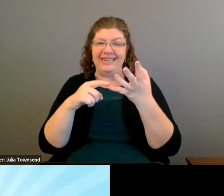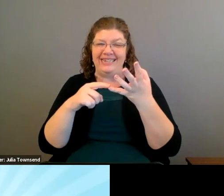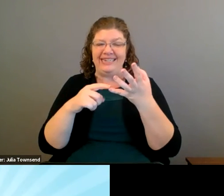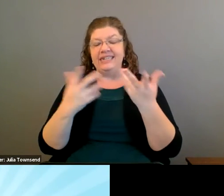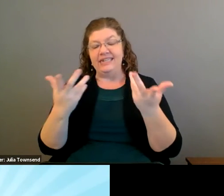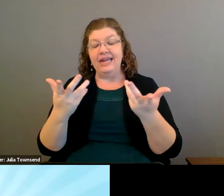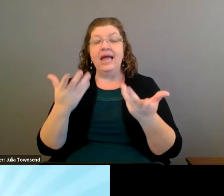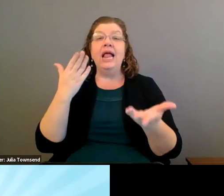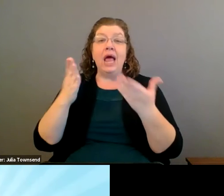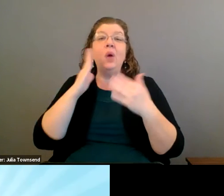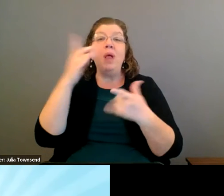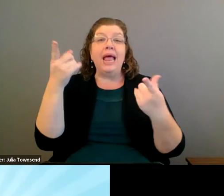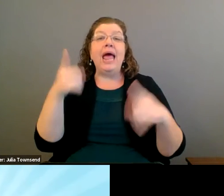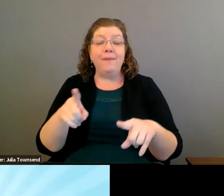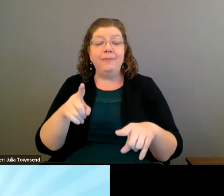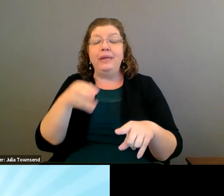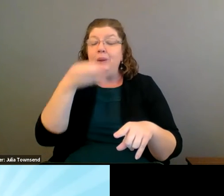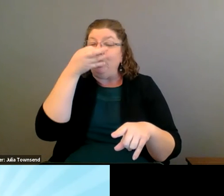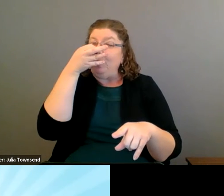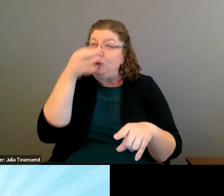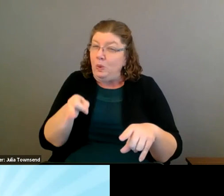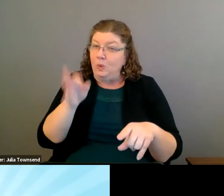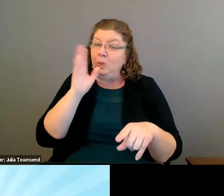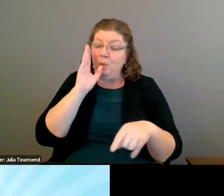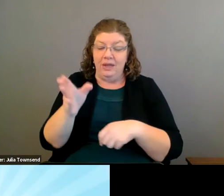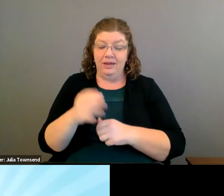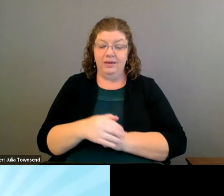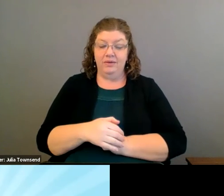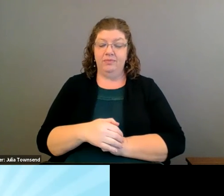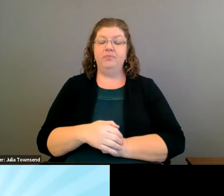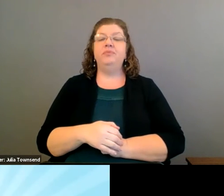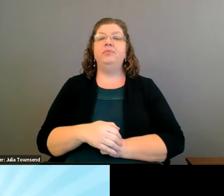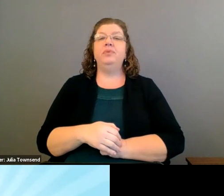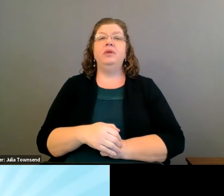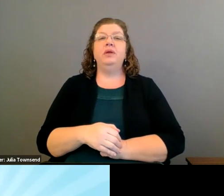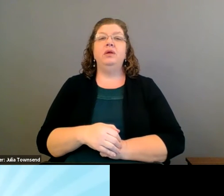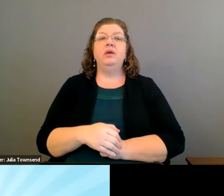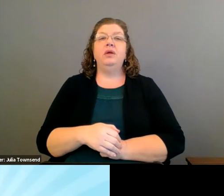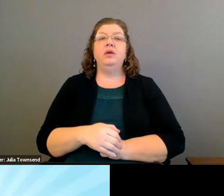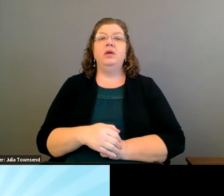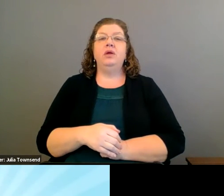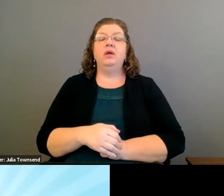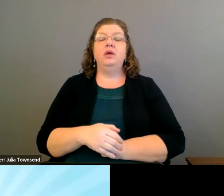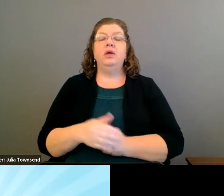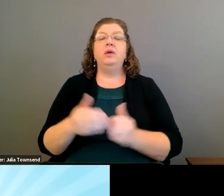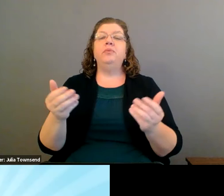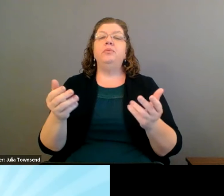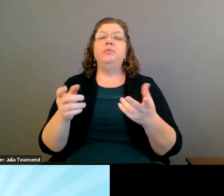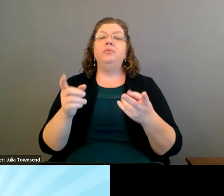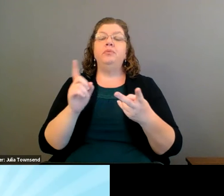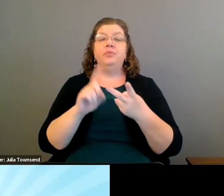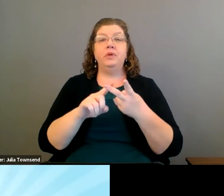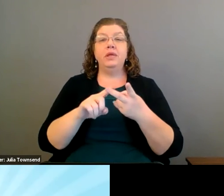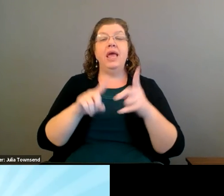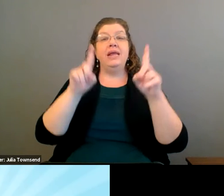el criterio para el nivel amarillo. Esto posiblemente va a suceder muy pronto.